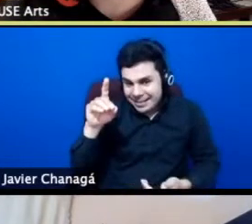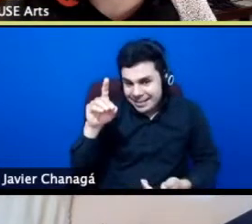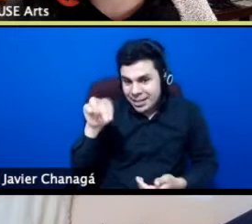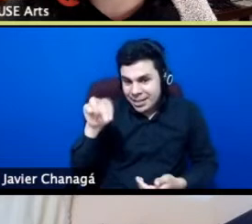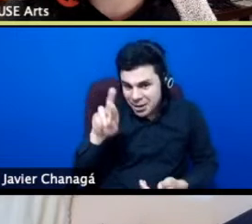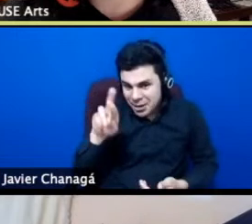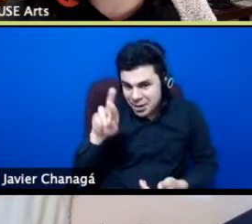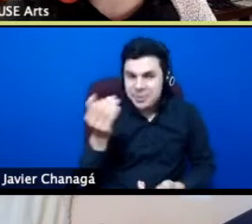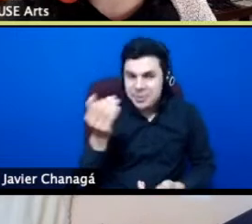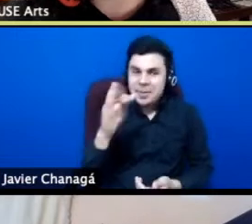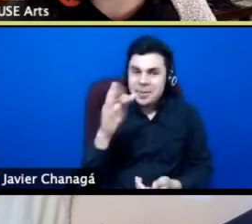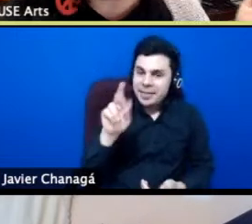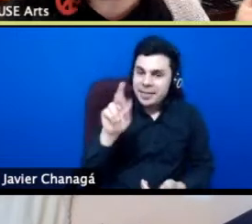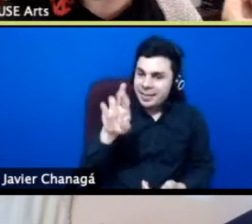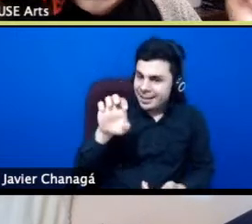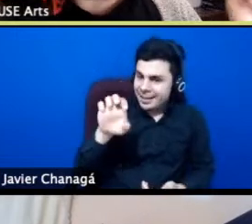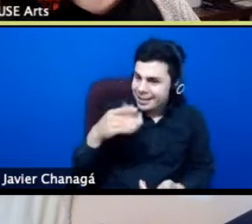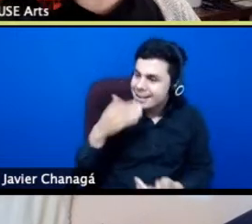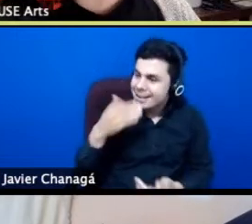Robinson. Ok, Robinson.